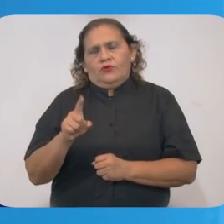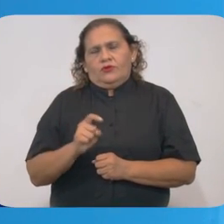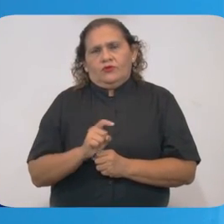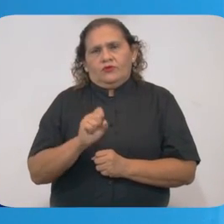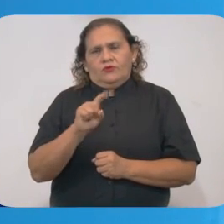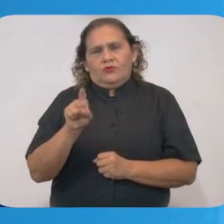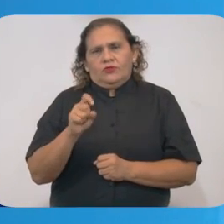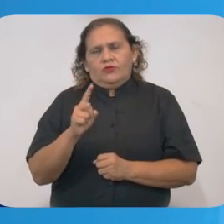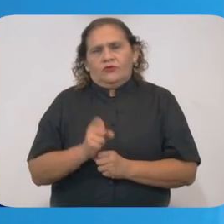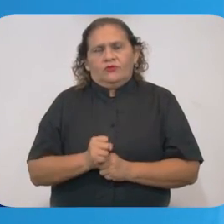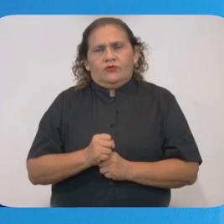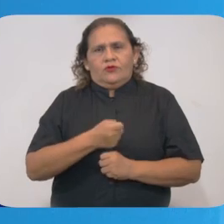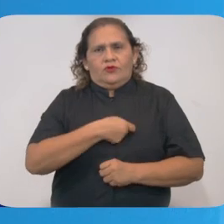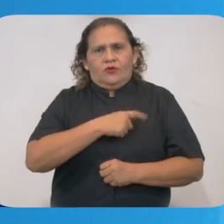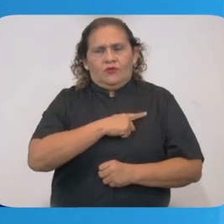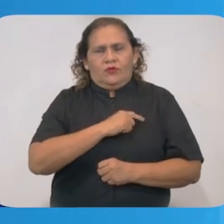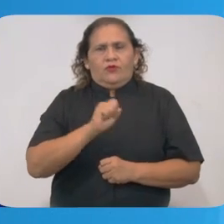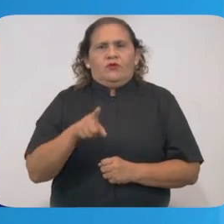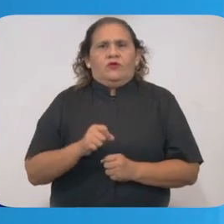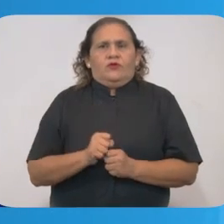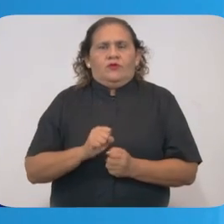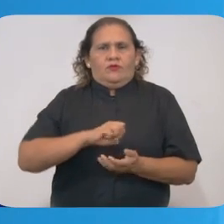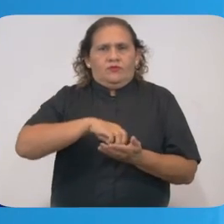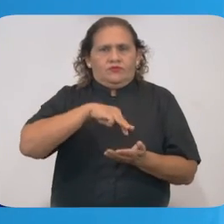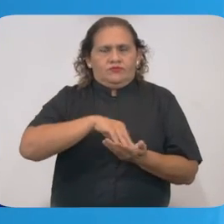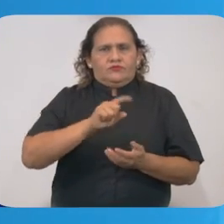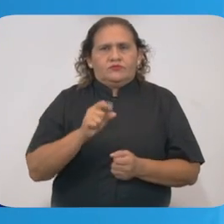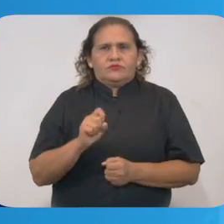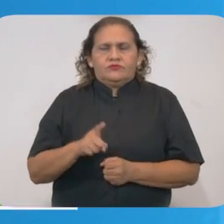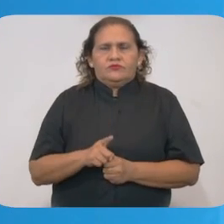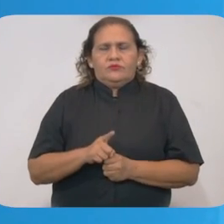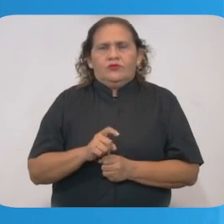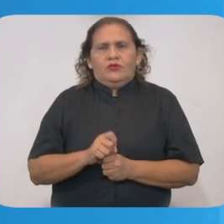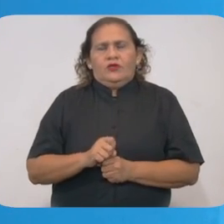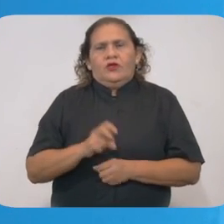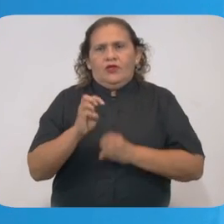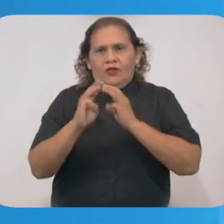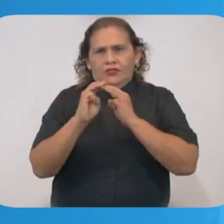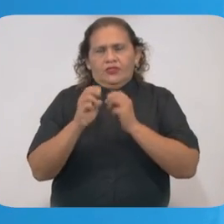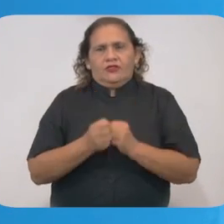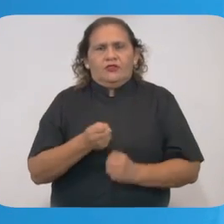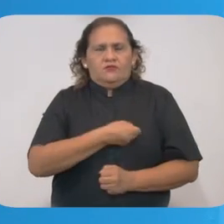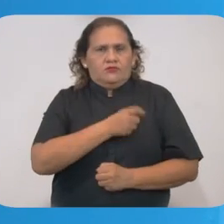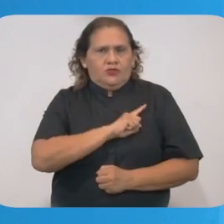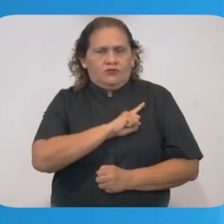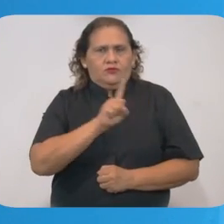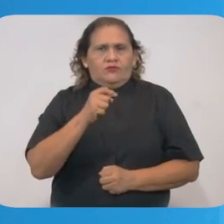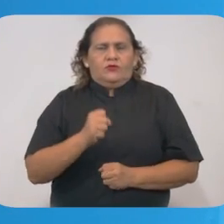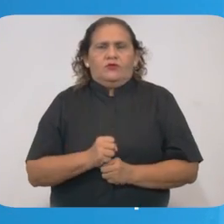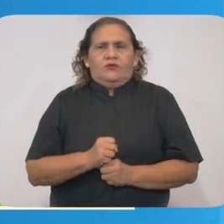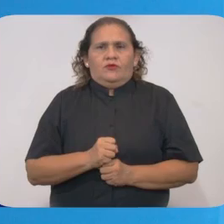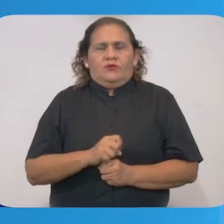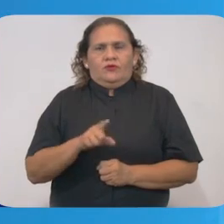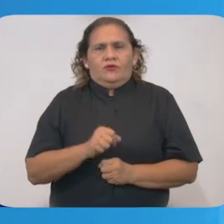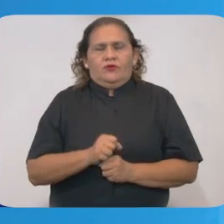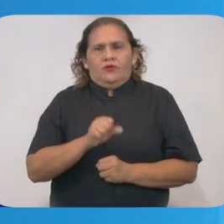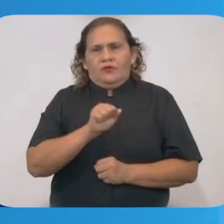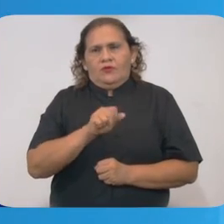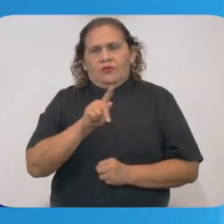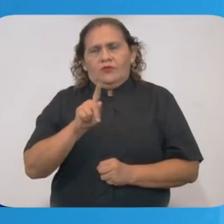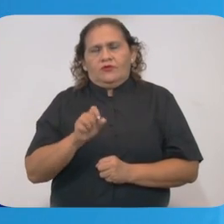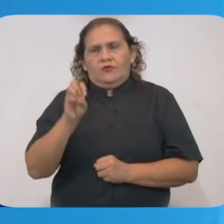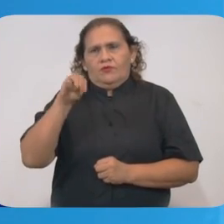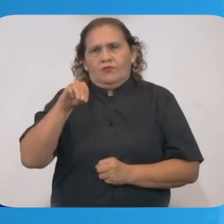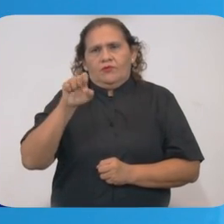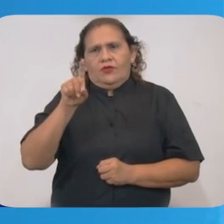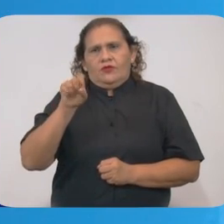9991-406622 en lengua maya ofrece un diagnóstico automatizado. El chat de la salud vía la red social de Facebook. La aplicación Meditoc para